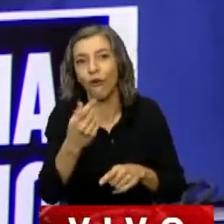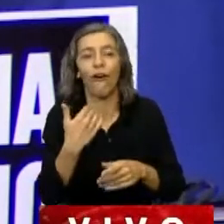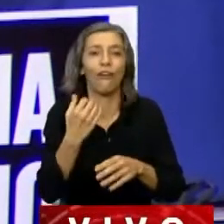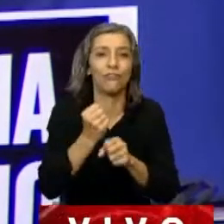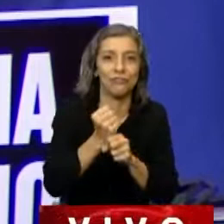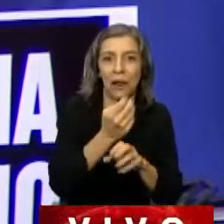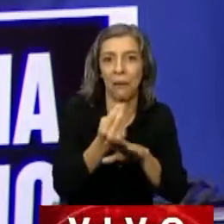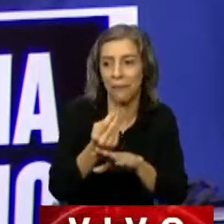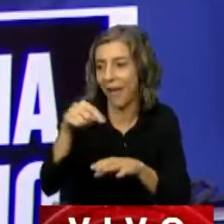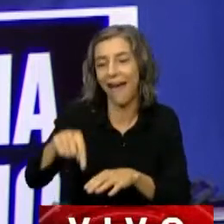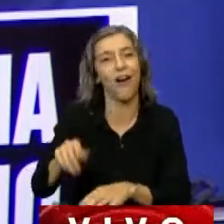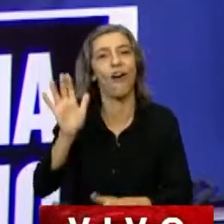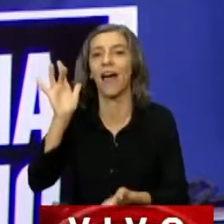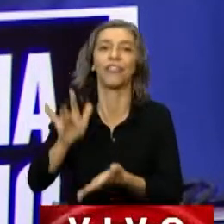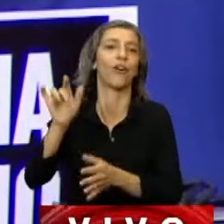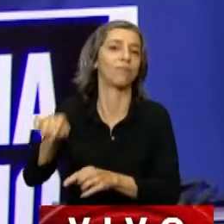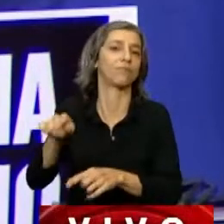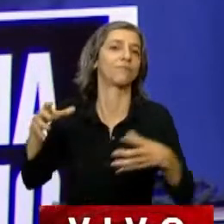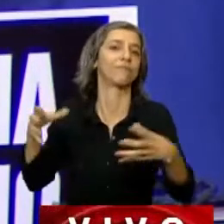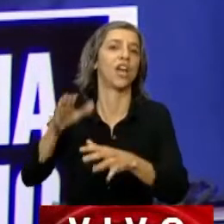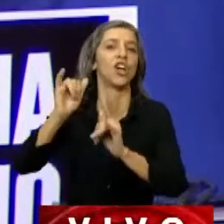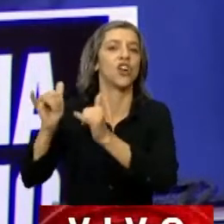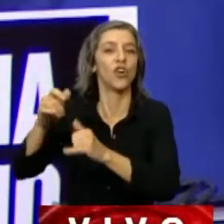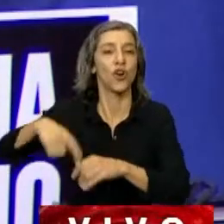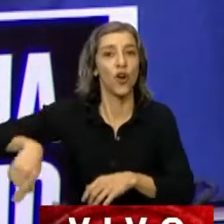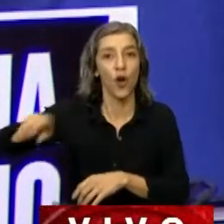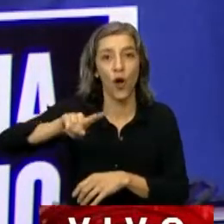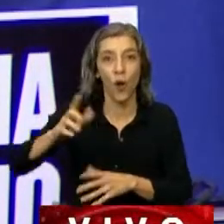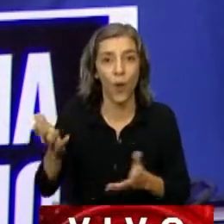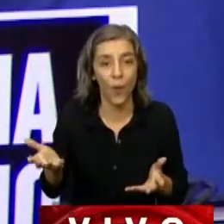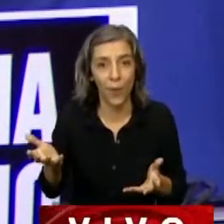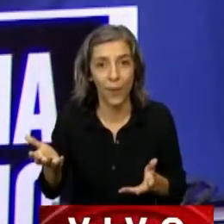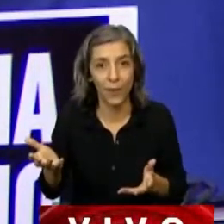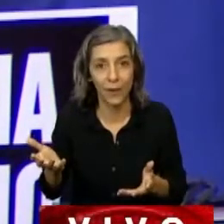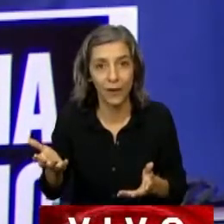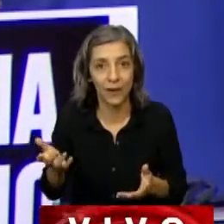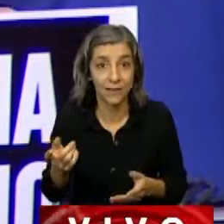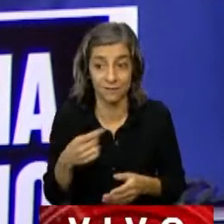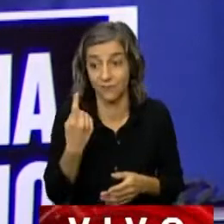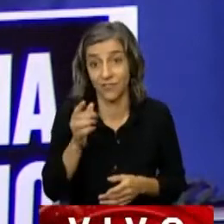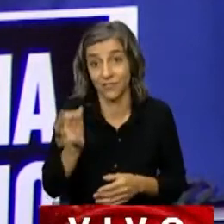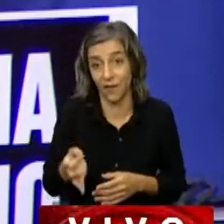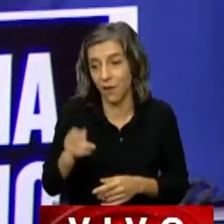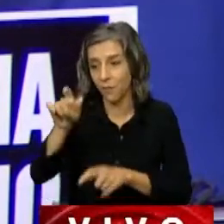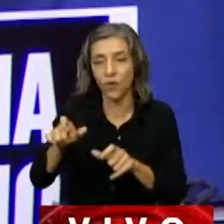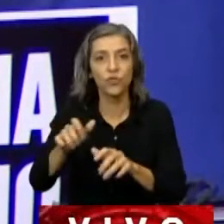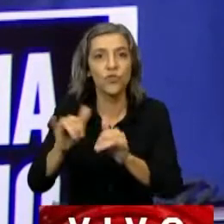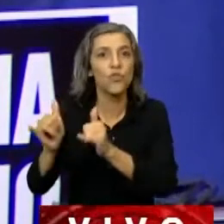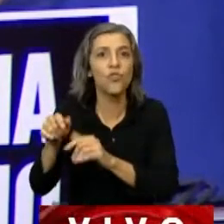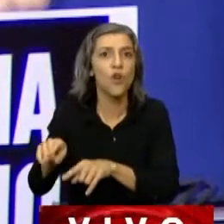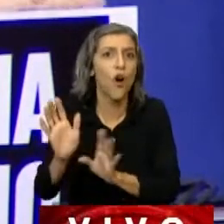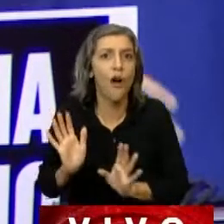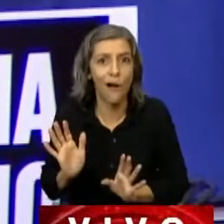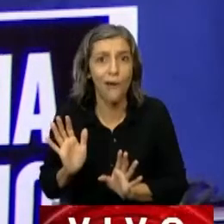sino ahora también convertirlos en lo que vemos que crece cada vez más, trabajador asalariado en